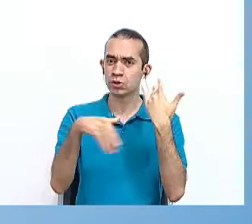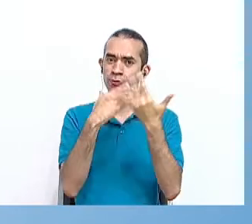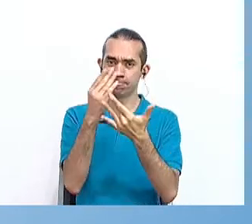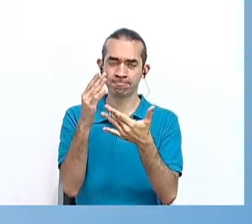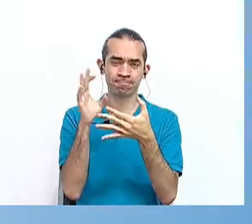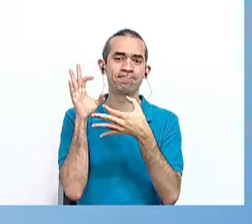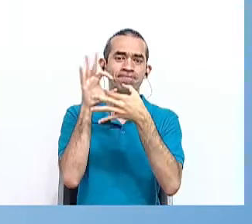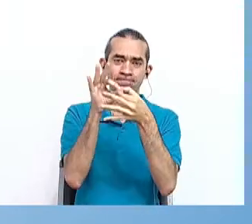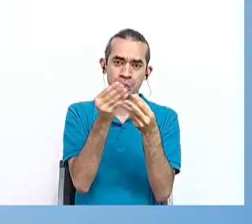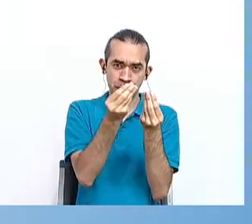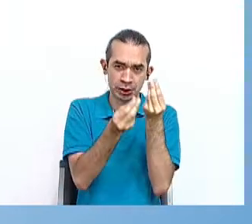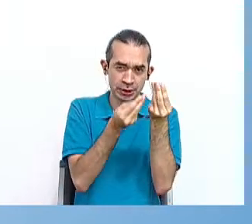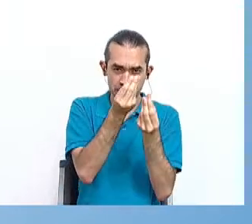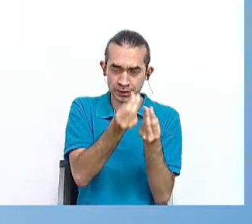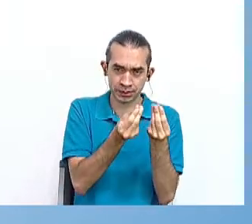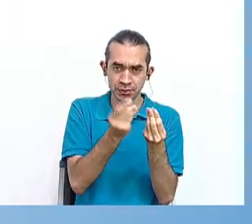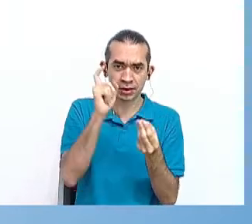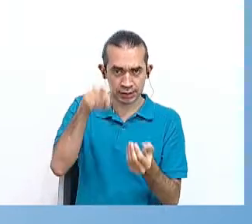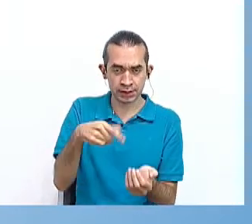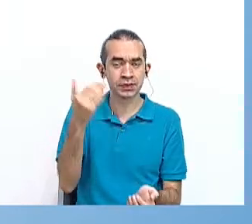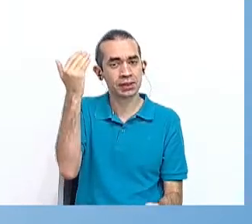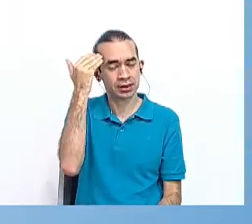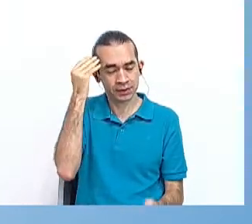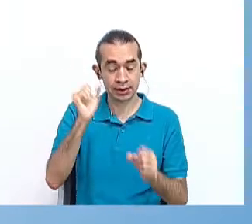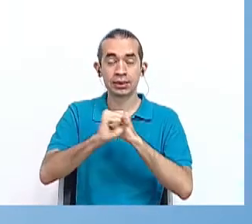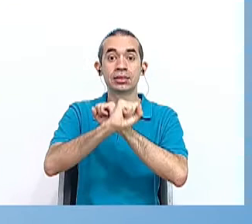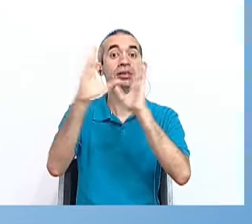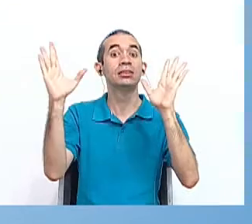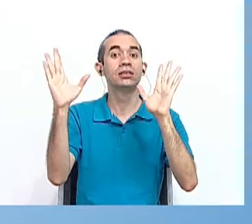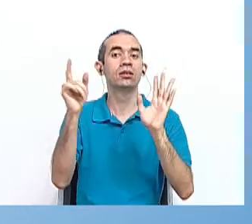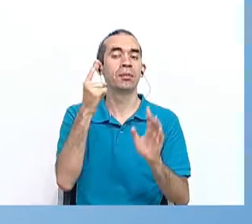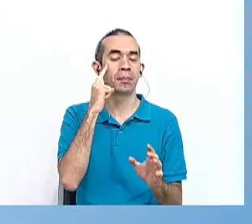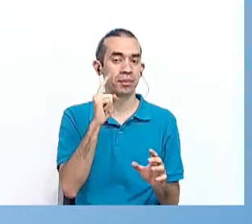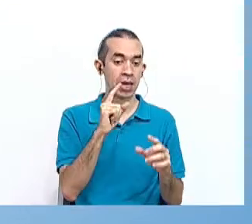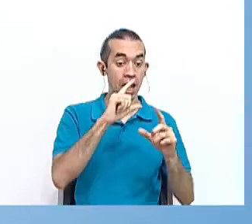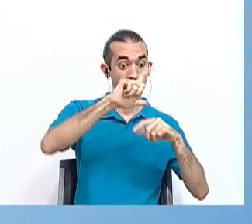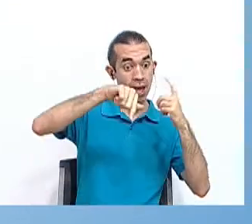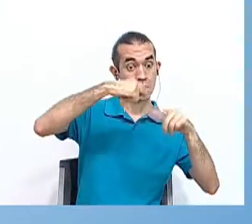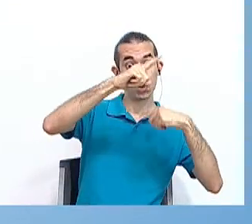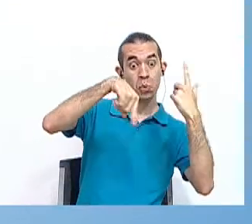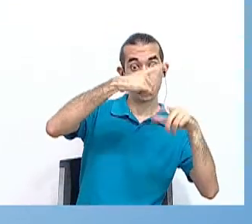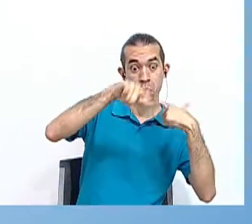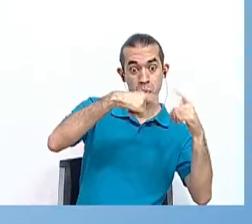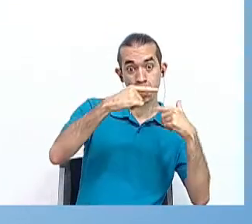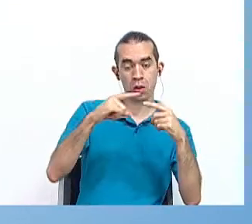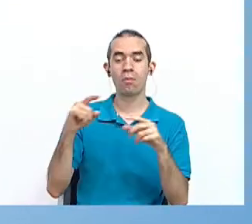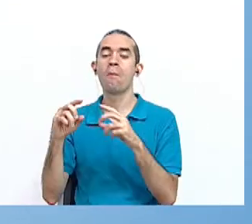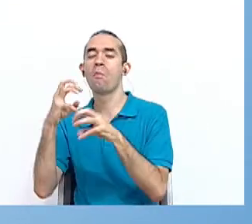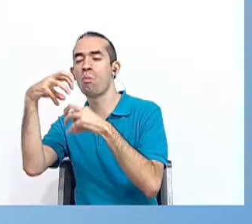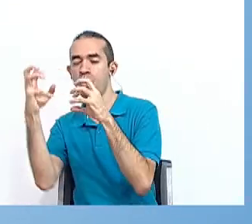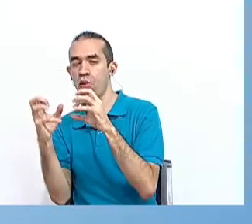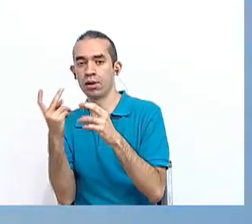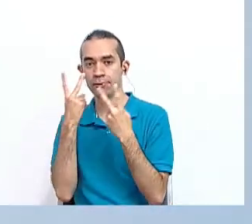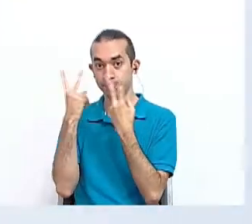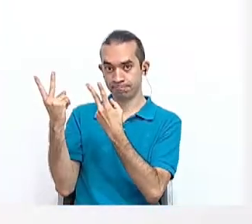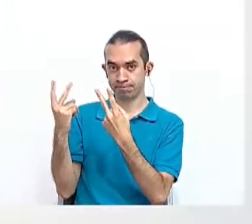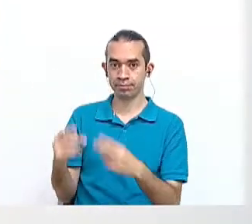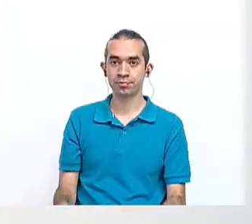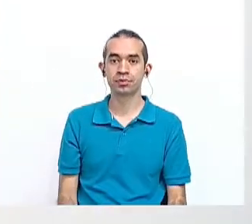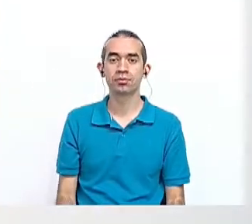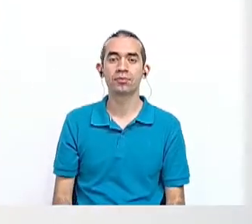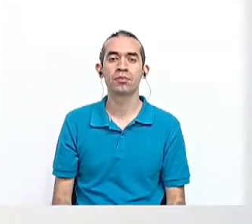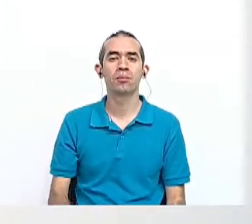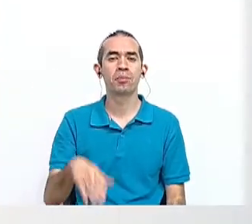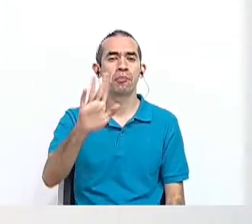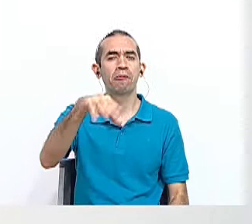la materia, tenemos que tener claro la diferencia entre átomo y molécula. Veamos. ¿Qué pasaría